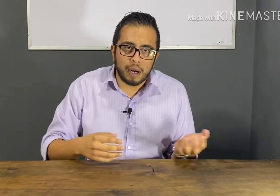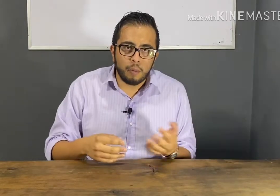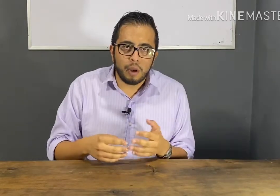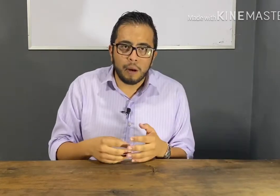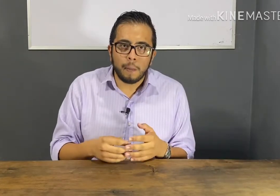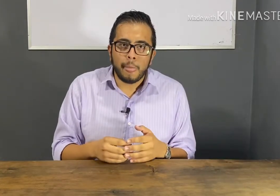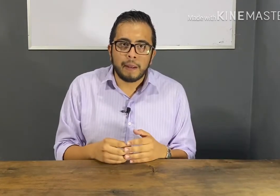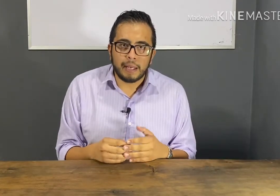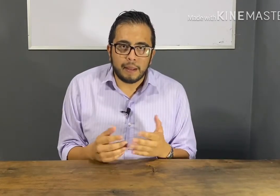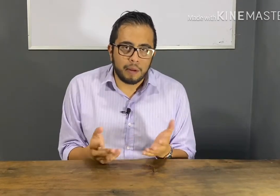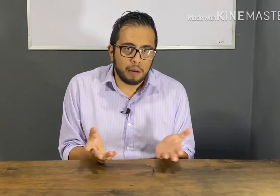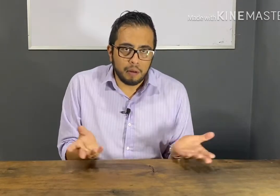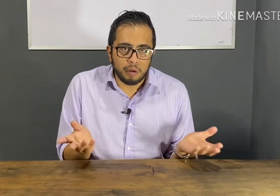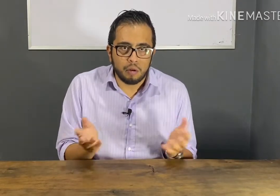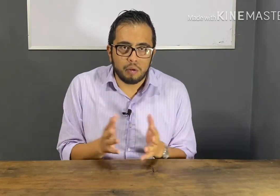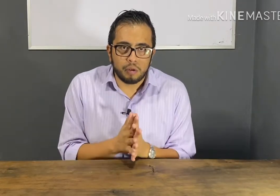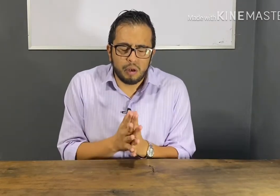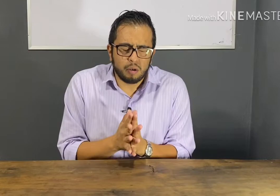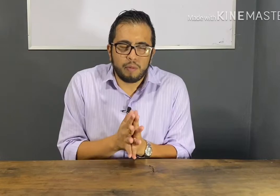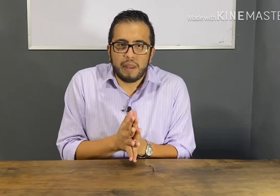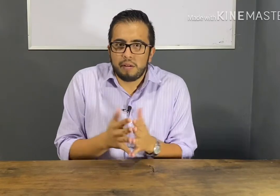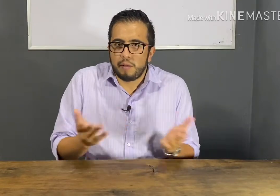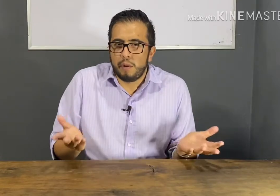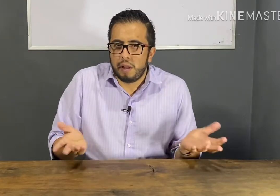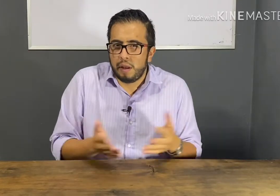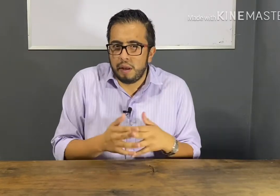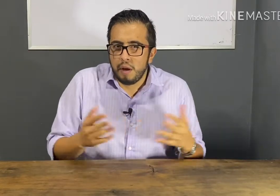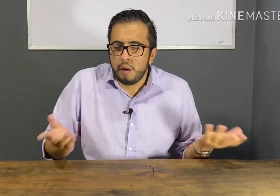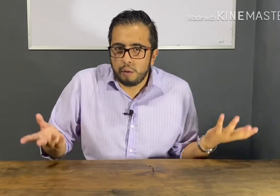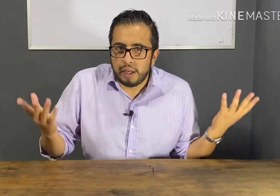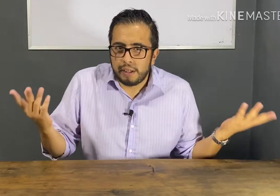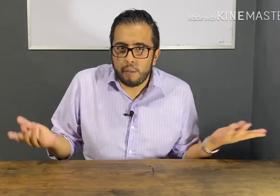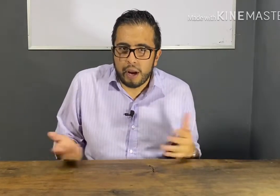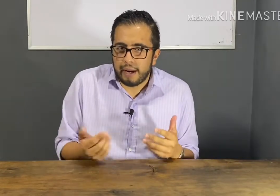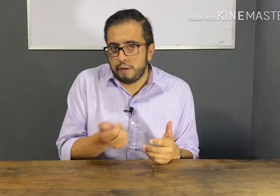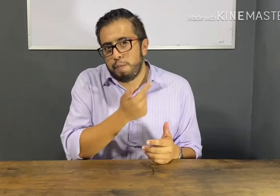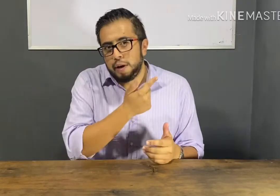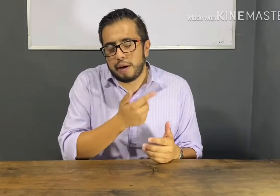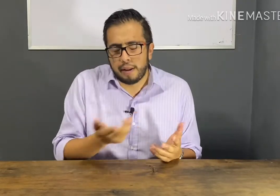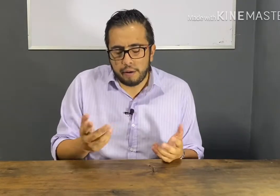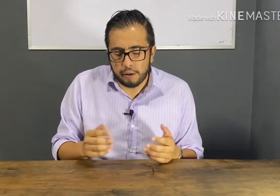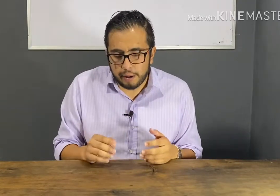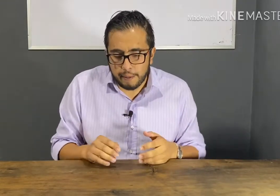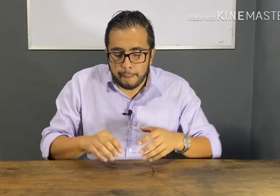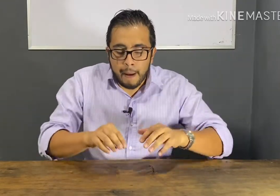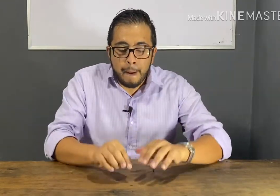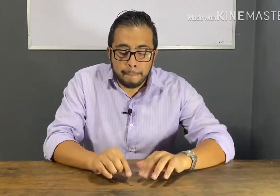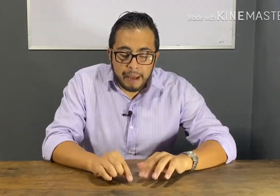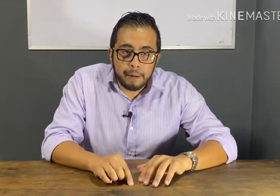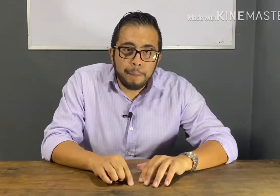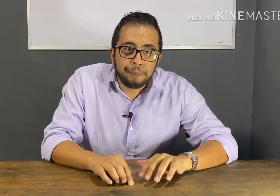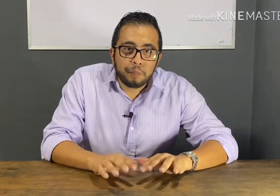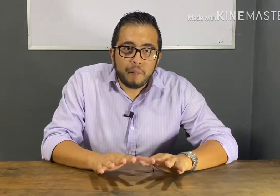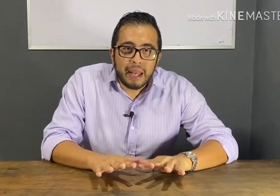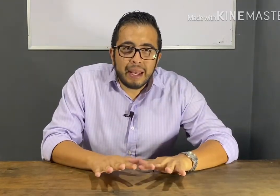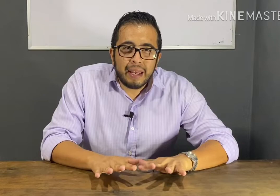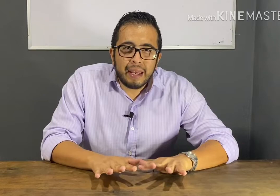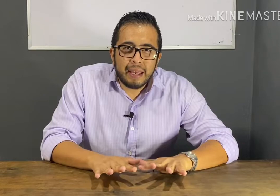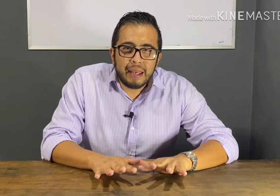violento contra la mujer. Ya también te lo he dicho en otros videos, como el de Un Día Sin Mujeres, ¿no? Por acá te lo dejo también. Pero